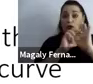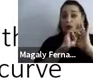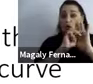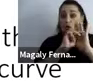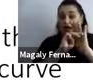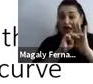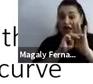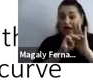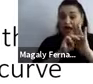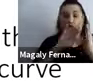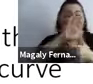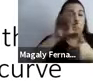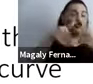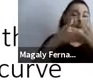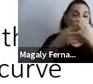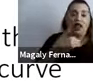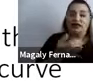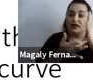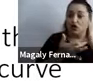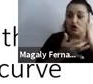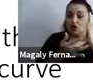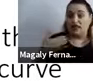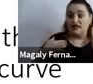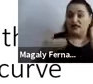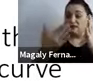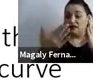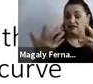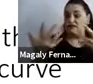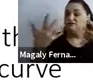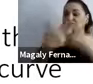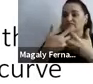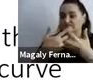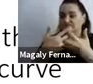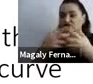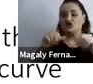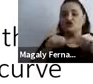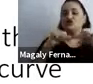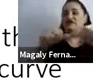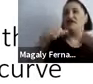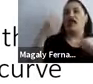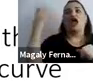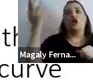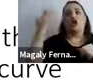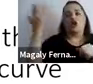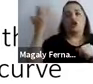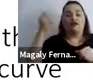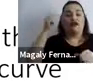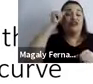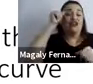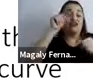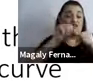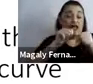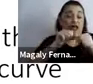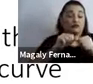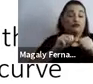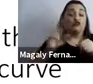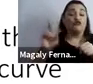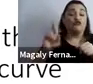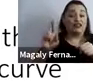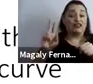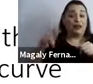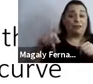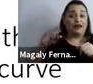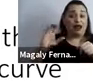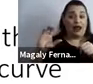incluso con toda la tecnología disponible, es compatible con sostenibilidad ecológica. Recordemos que la renta per cápita es